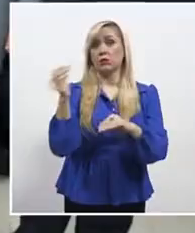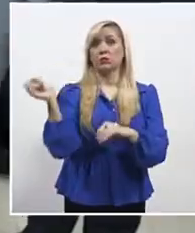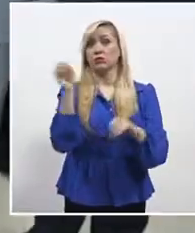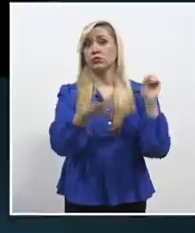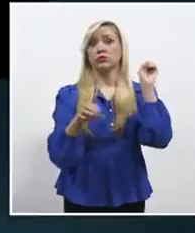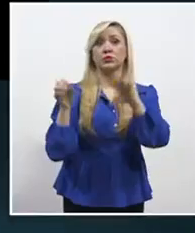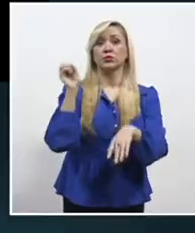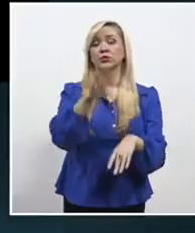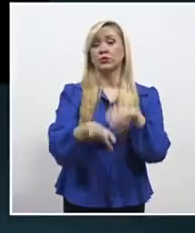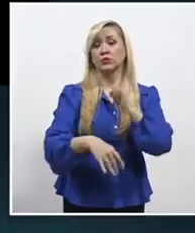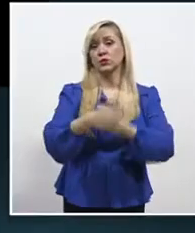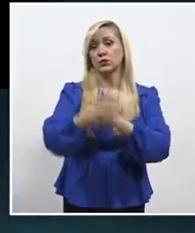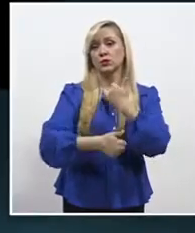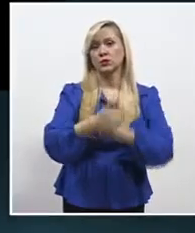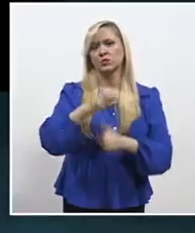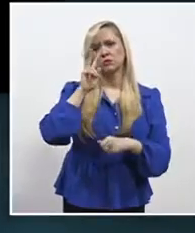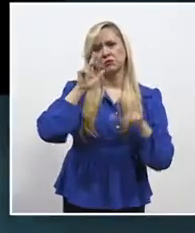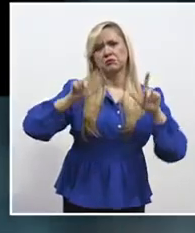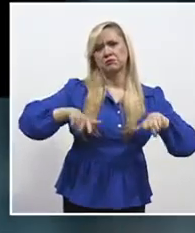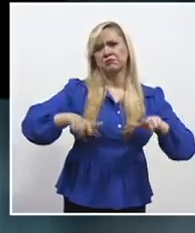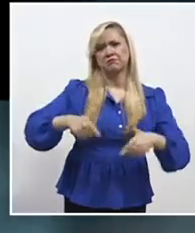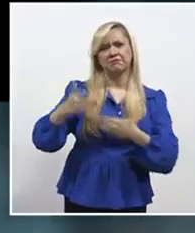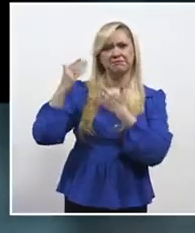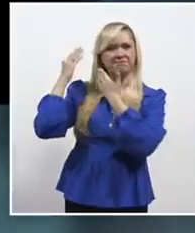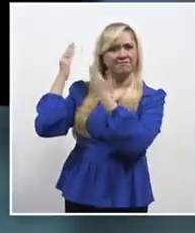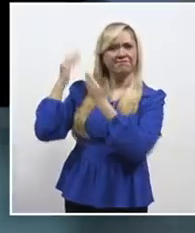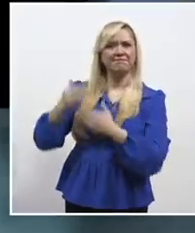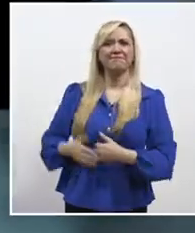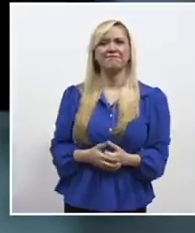web poderjudicial.es.